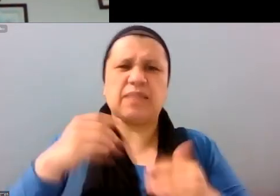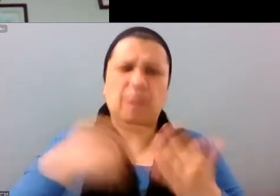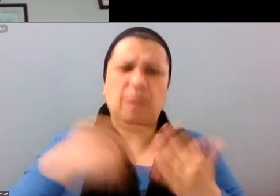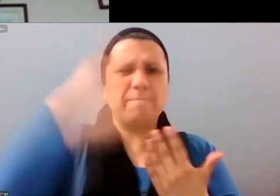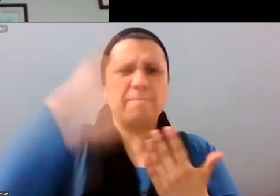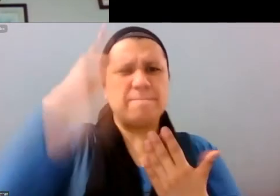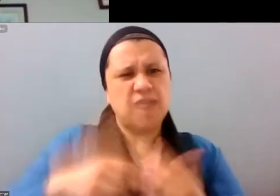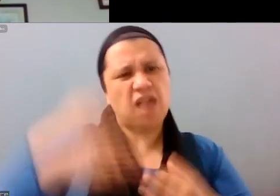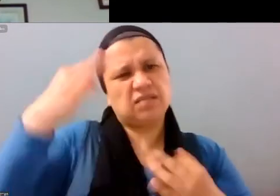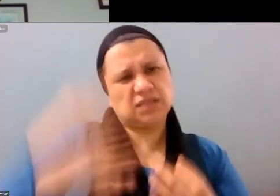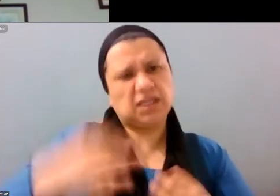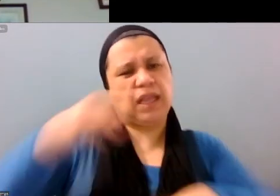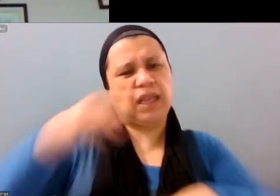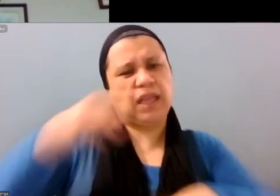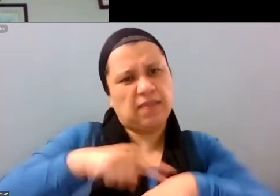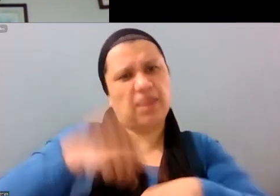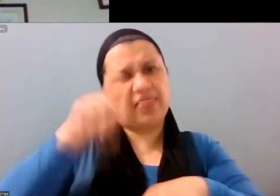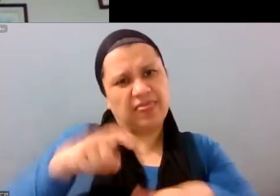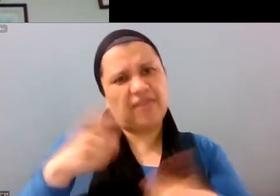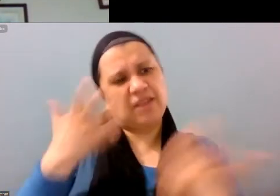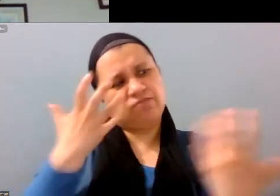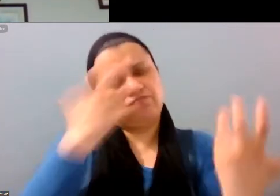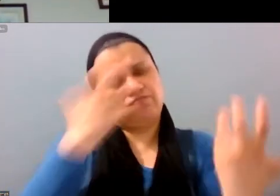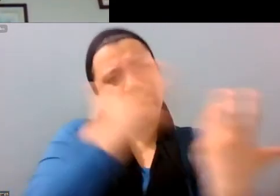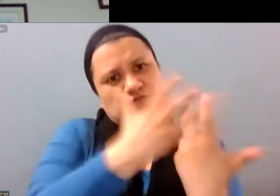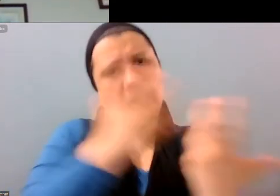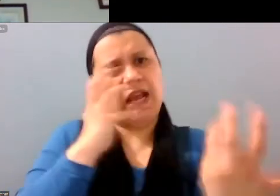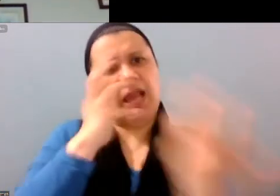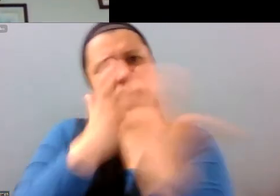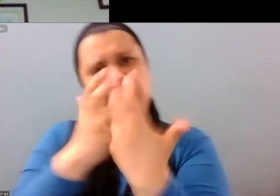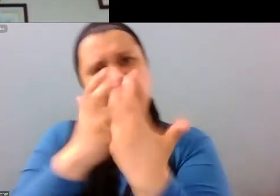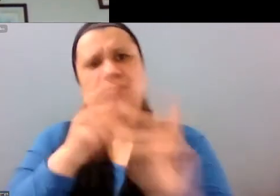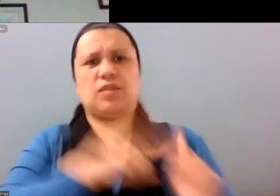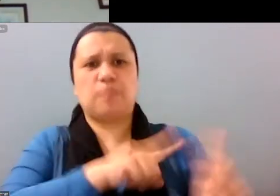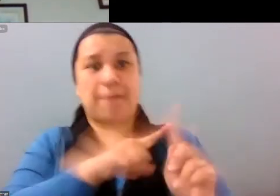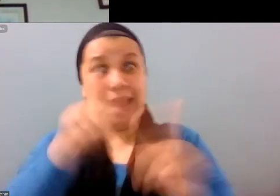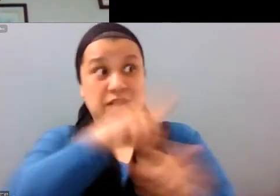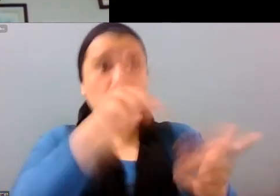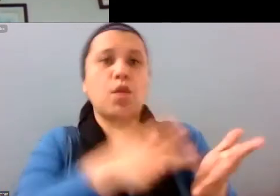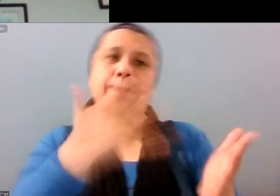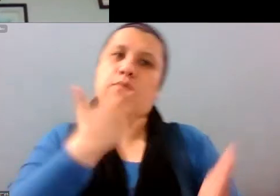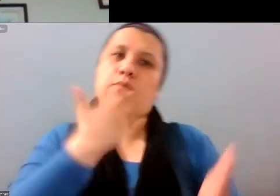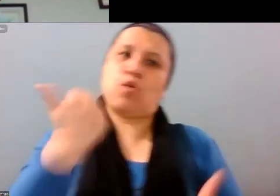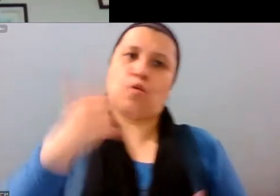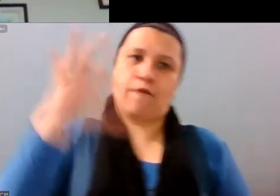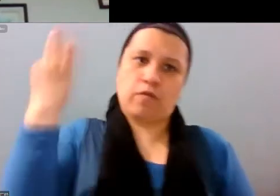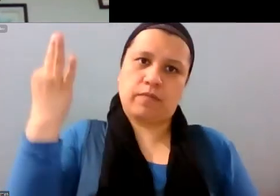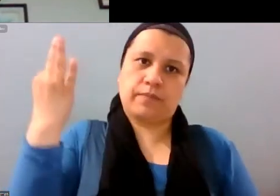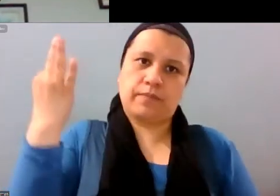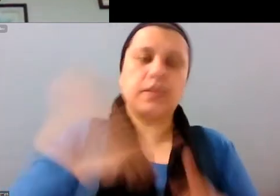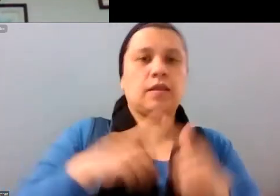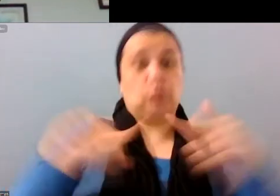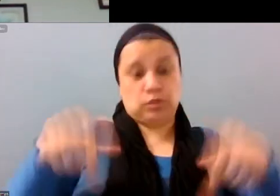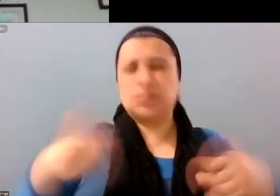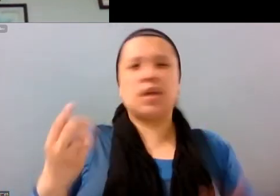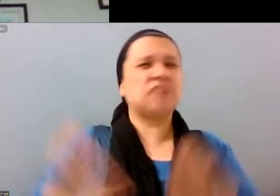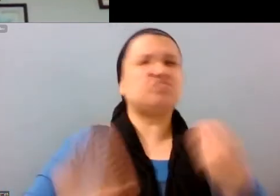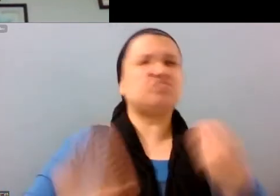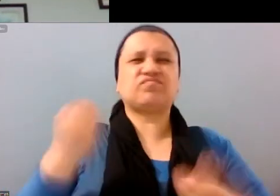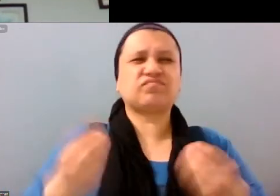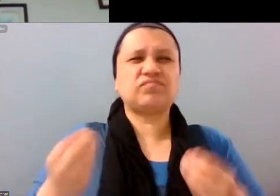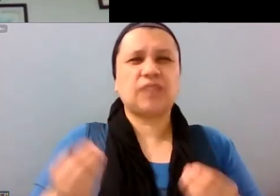adaptados para que las personas estudiantes puedan aprovecharlos de la mejor forma y también entonces aquí requerimos que los docentes